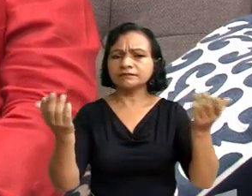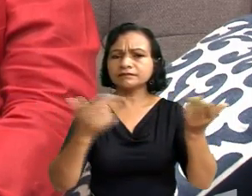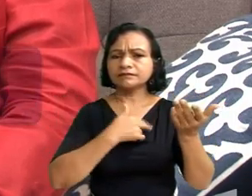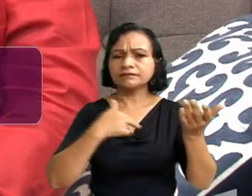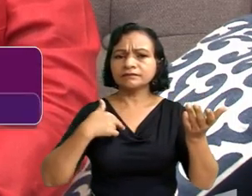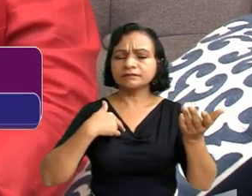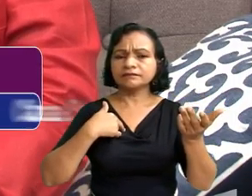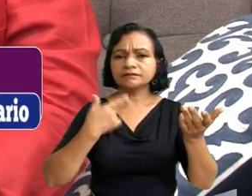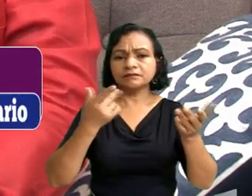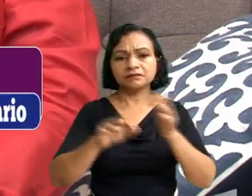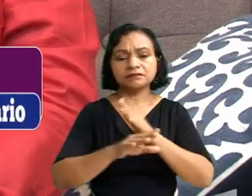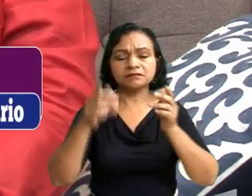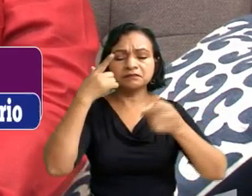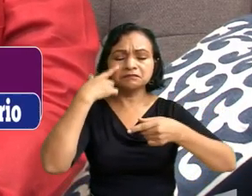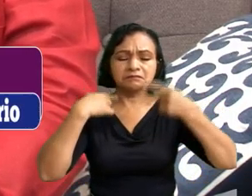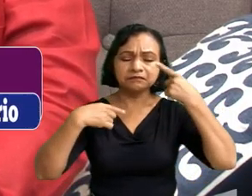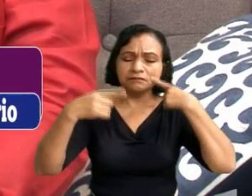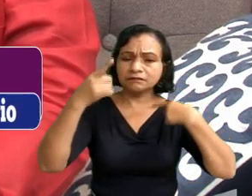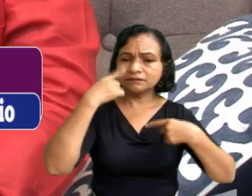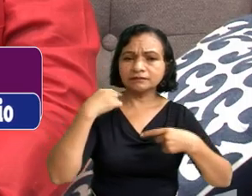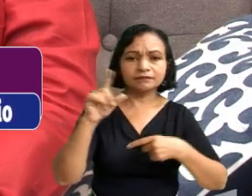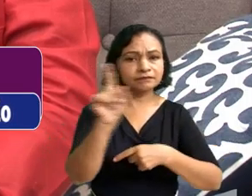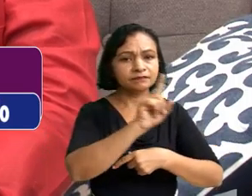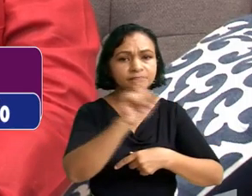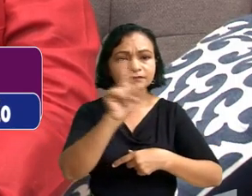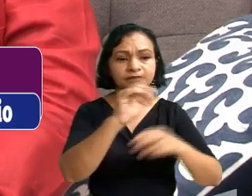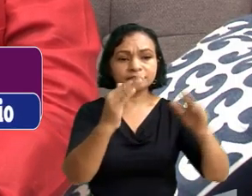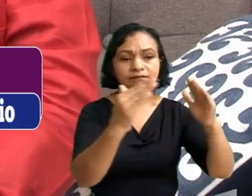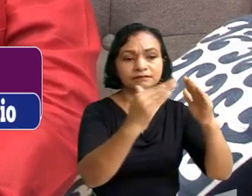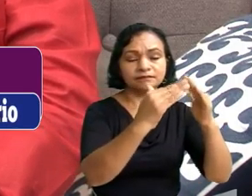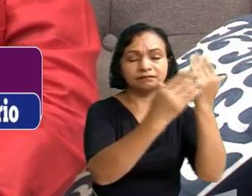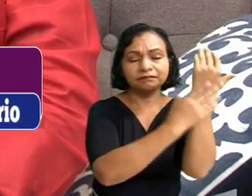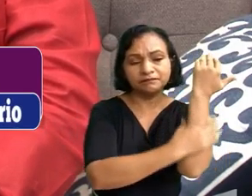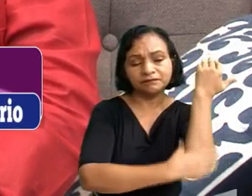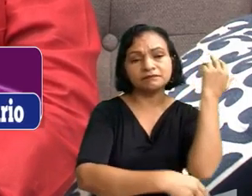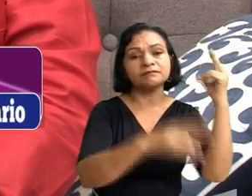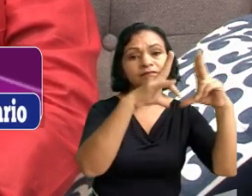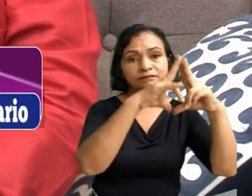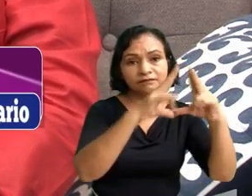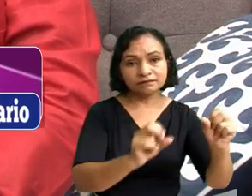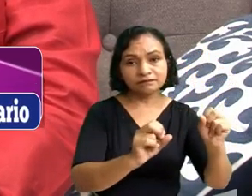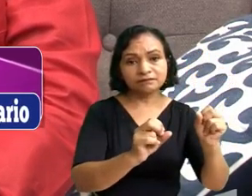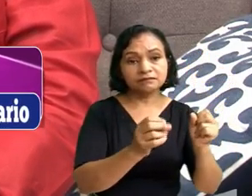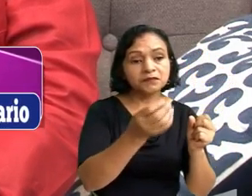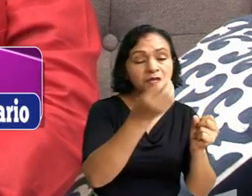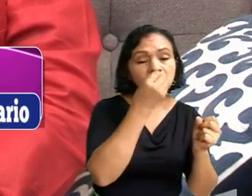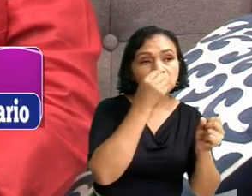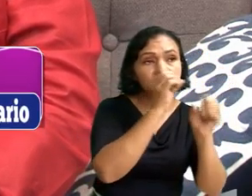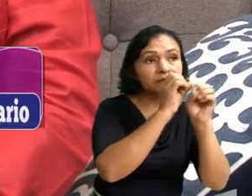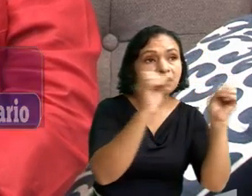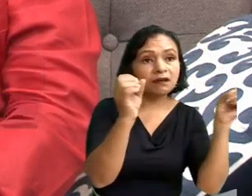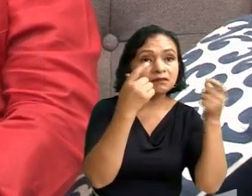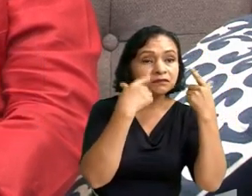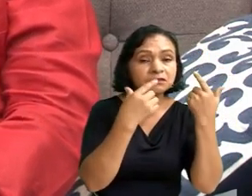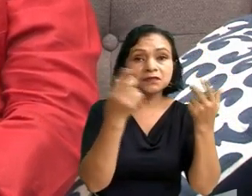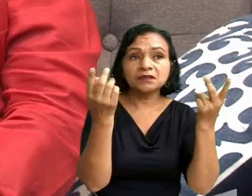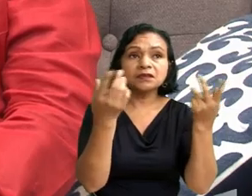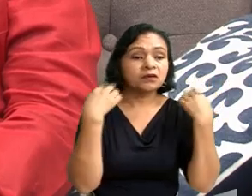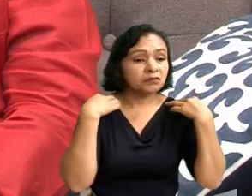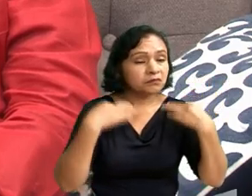se acaban las lágrimas del hogar pobre de este país cuando no tengan que comer porque no tengan que